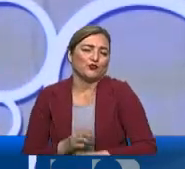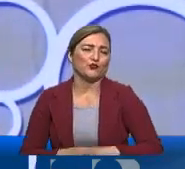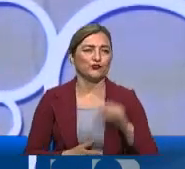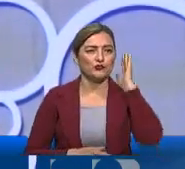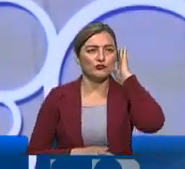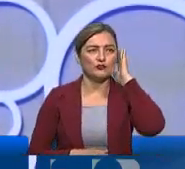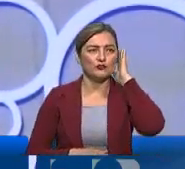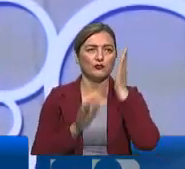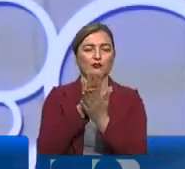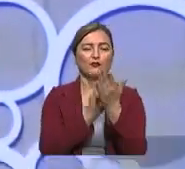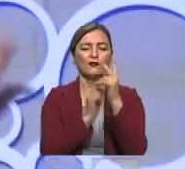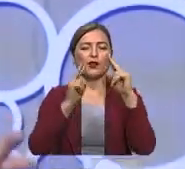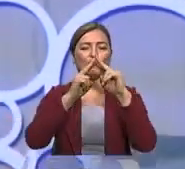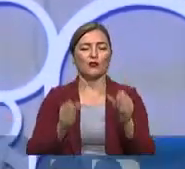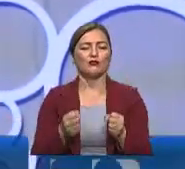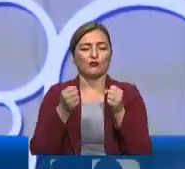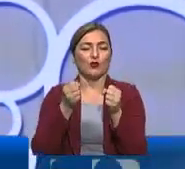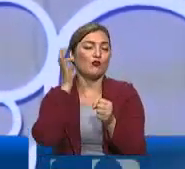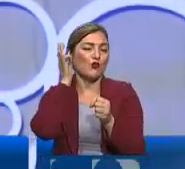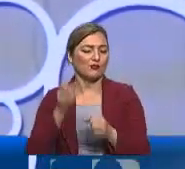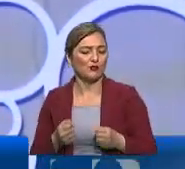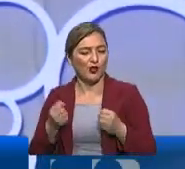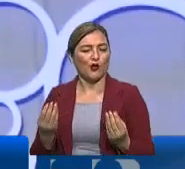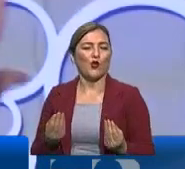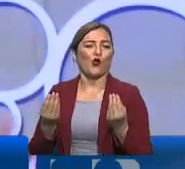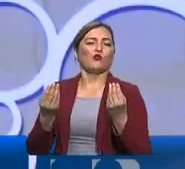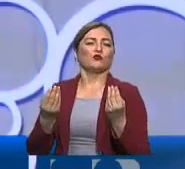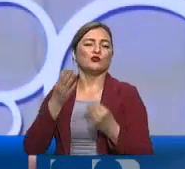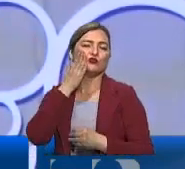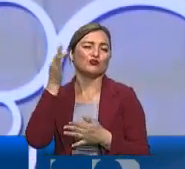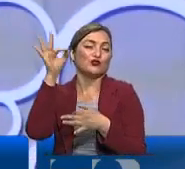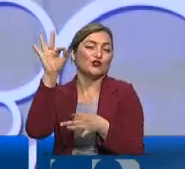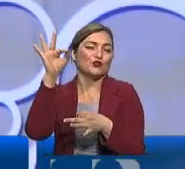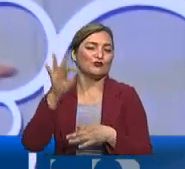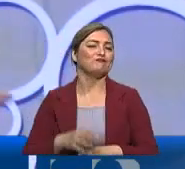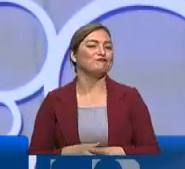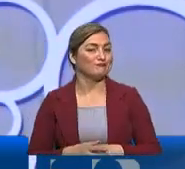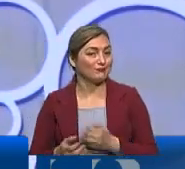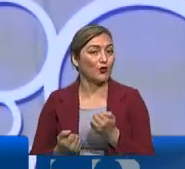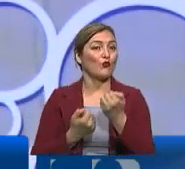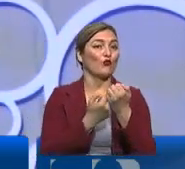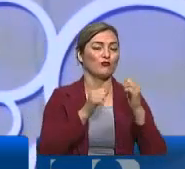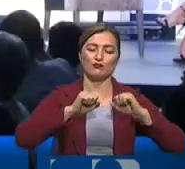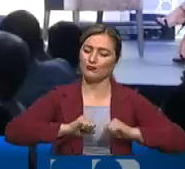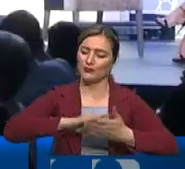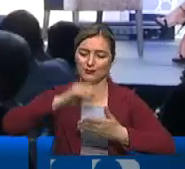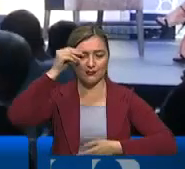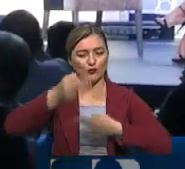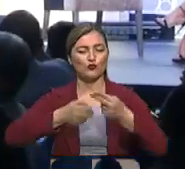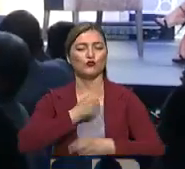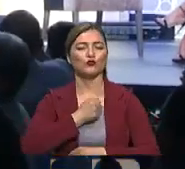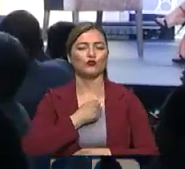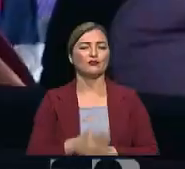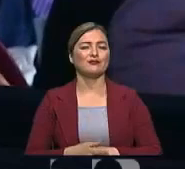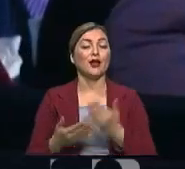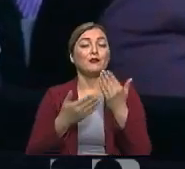es Poder. Es para empoderar a las mujeres jóvenes, a las madres solteras, apoyarlas para que puedan emprender. El desarrollo de